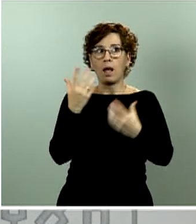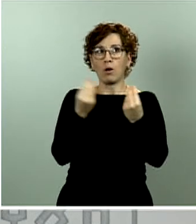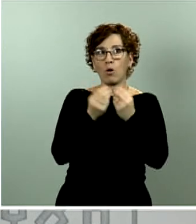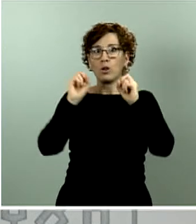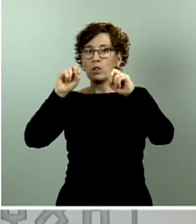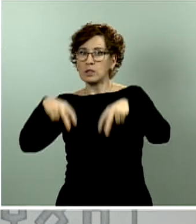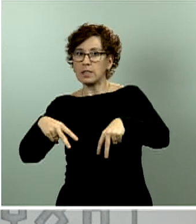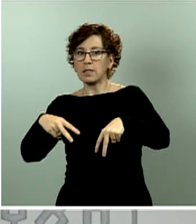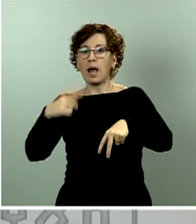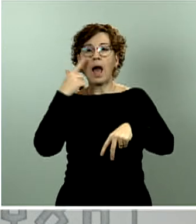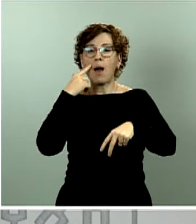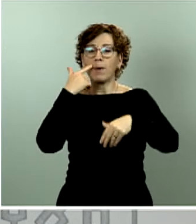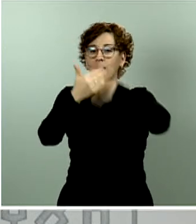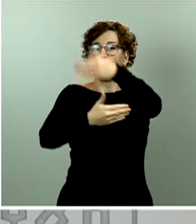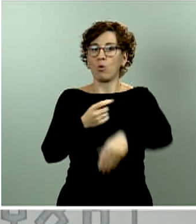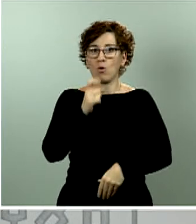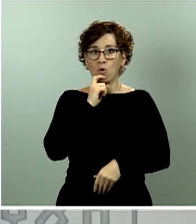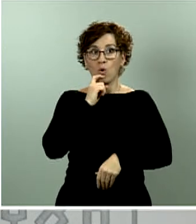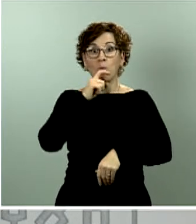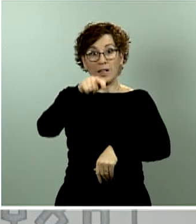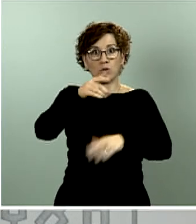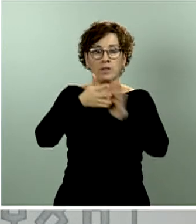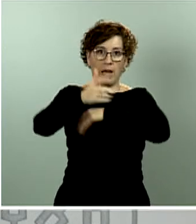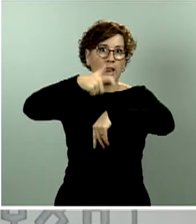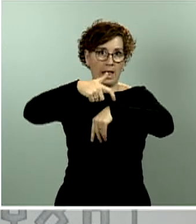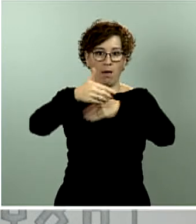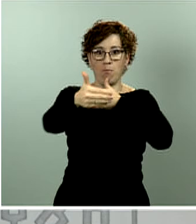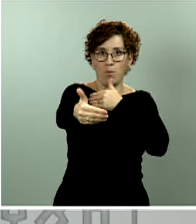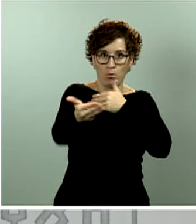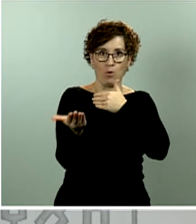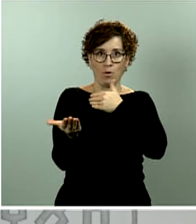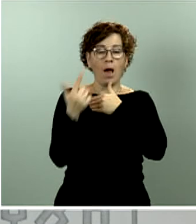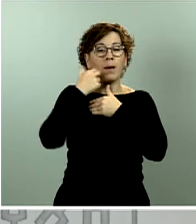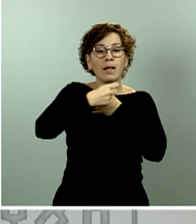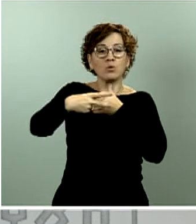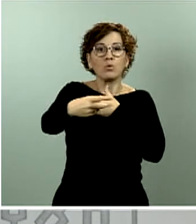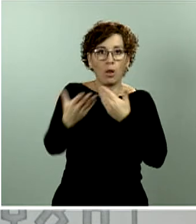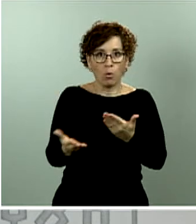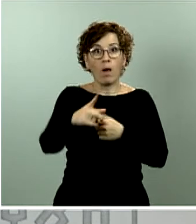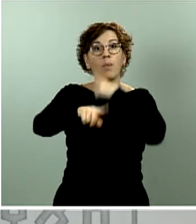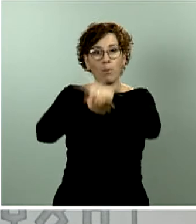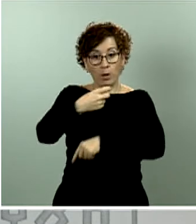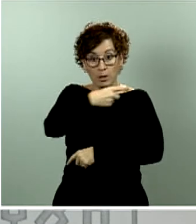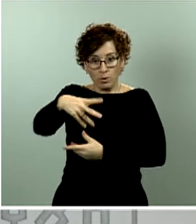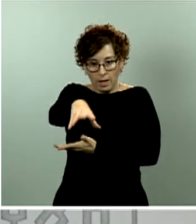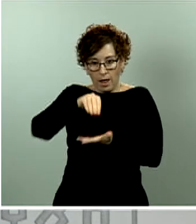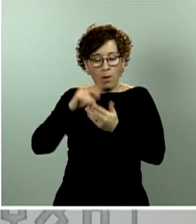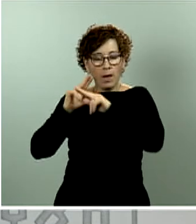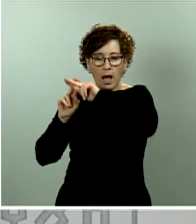mínimo para dar resultados. Luego se tienen que analizar los datos y distribuirlos y